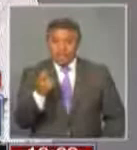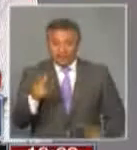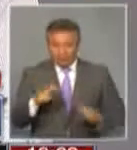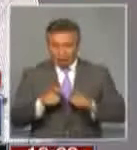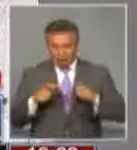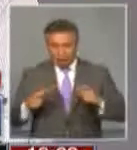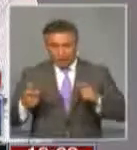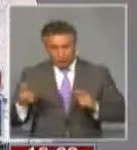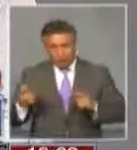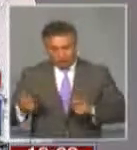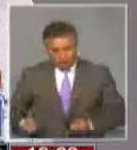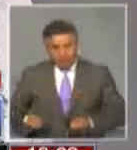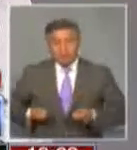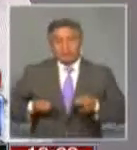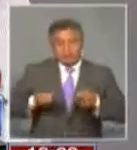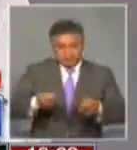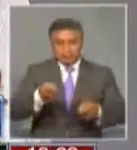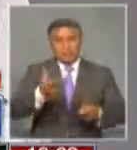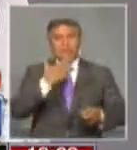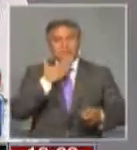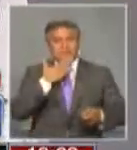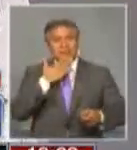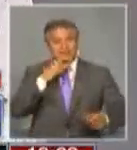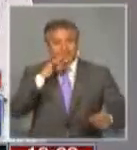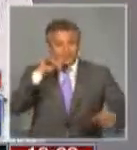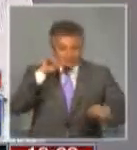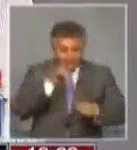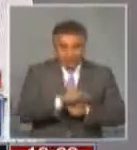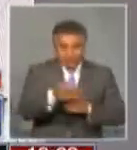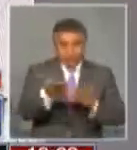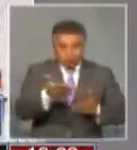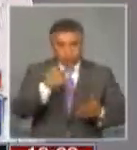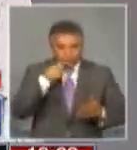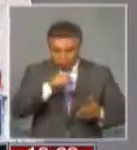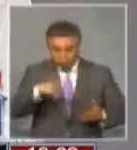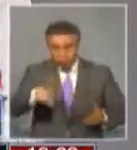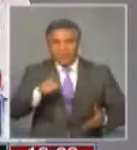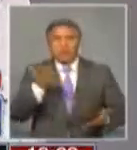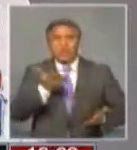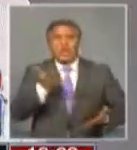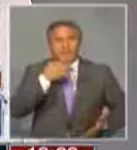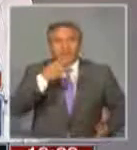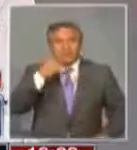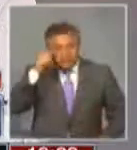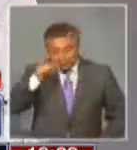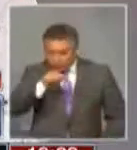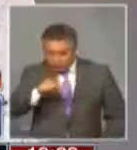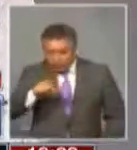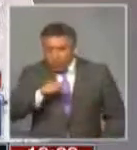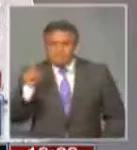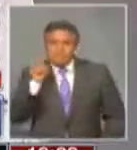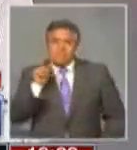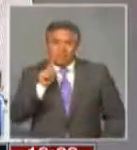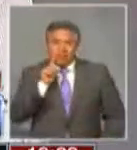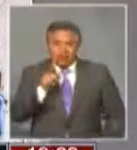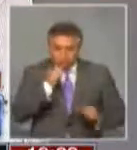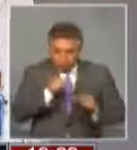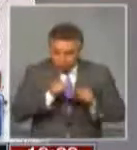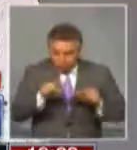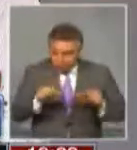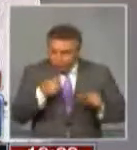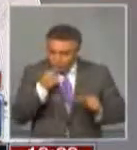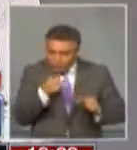o una boleta que también es falsa ideológicamente, porque lo que dice ahí es mentiroso. O sea, nunca se prestó el servicio que dice la boleta